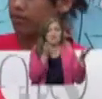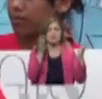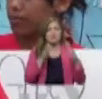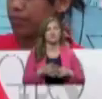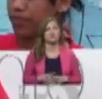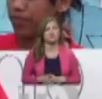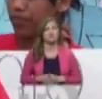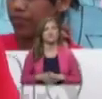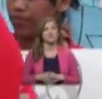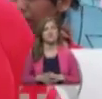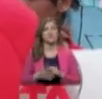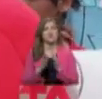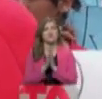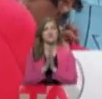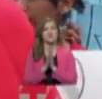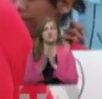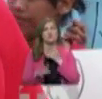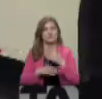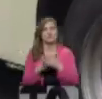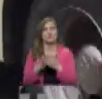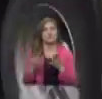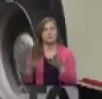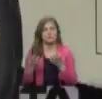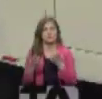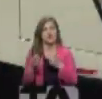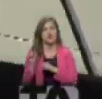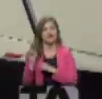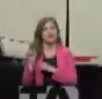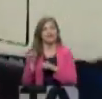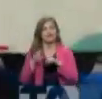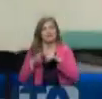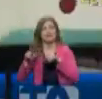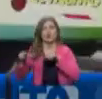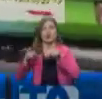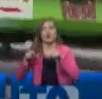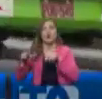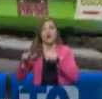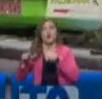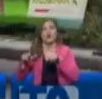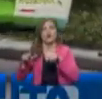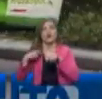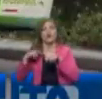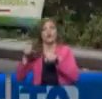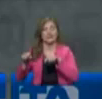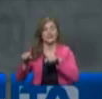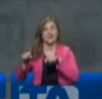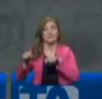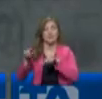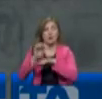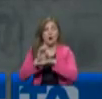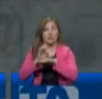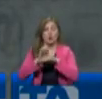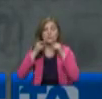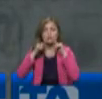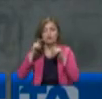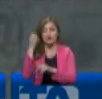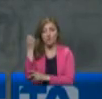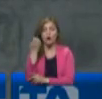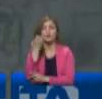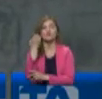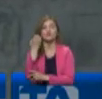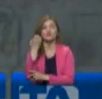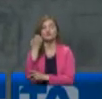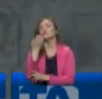es el pedido que estamos teniendo todos aquí. Ellos llegaron de diferentes partes del país. La declaratoria de emergencia en el sistema